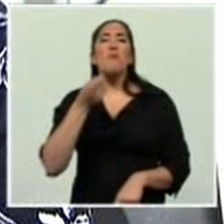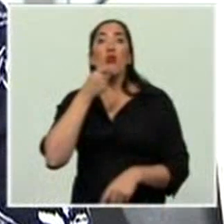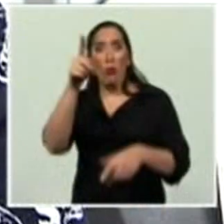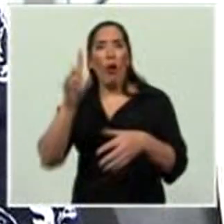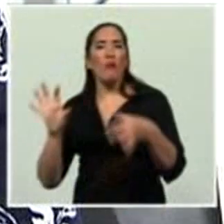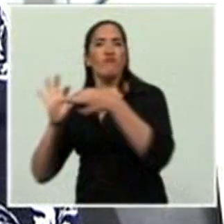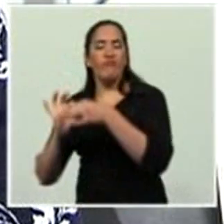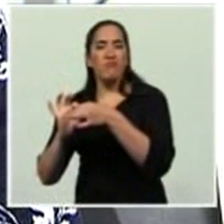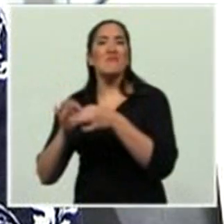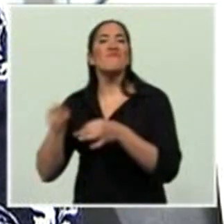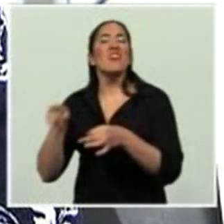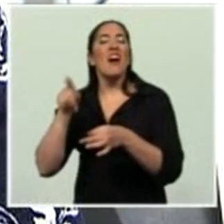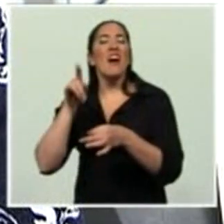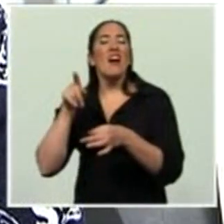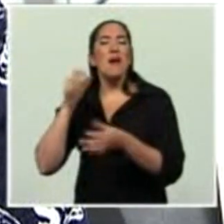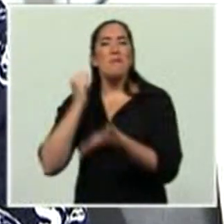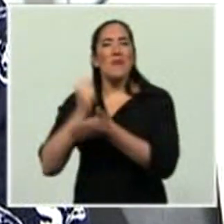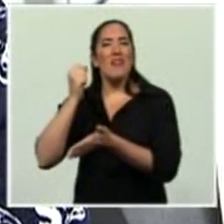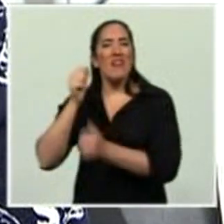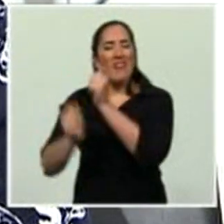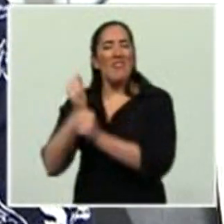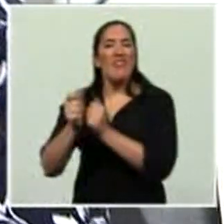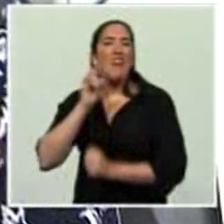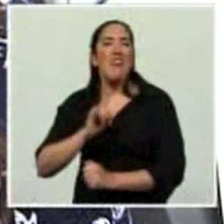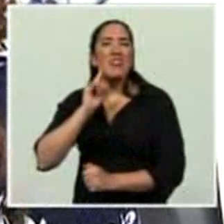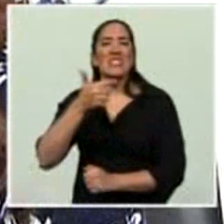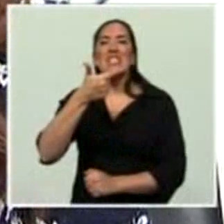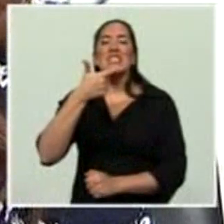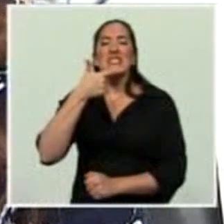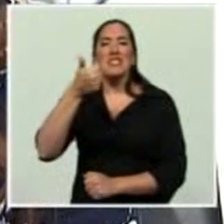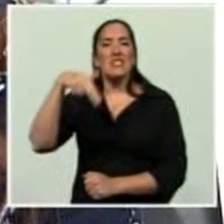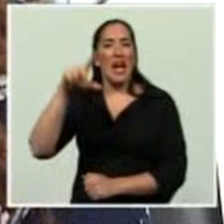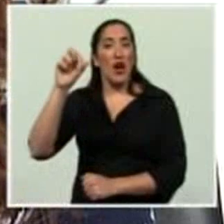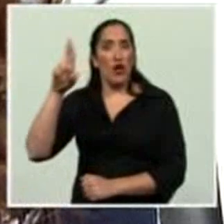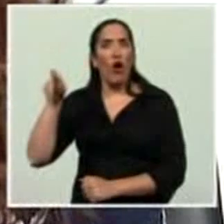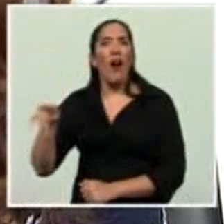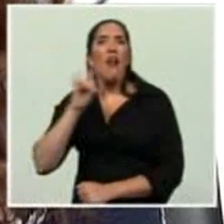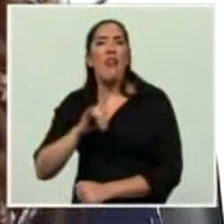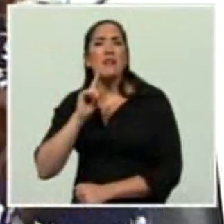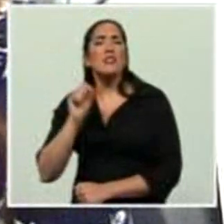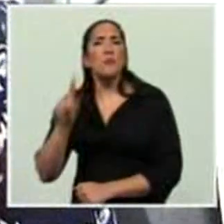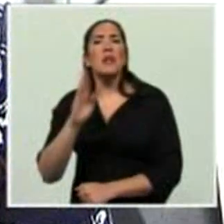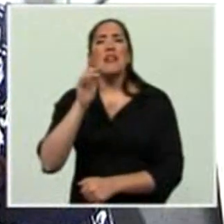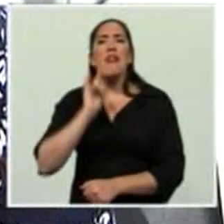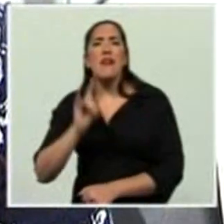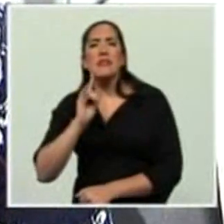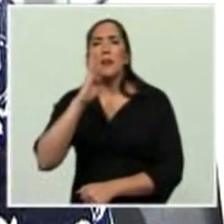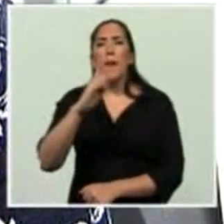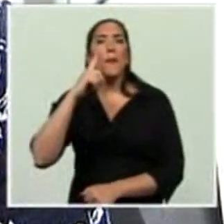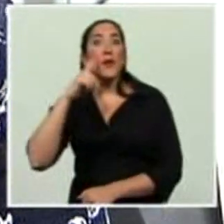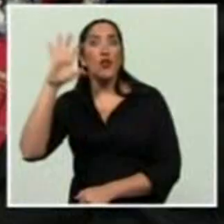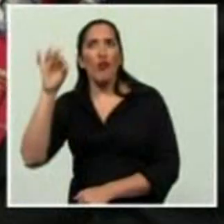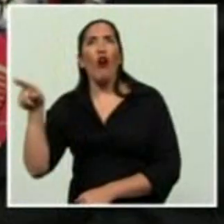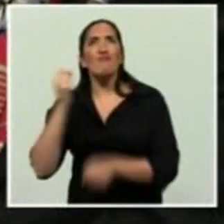por ejemplo con la leche bío una leche que tien sancor que no s leche bío no leche bío de sancor bueno ellos trabajan con